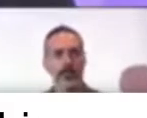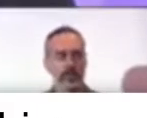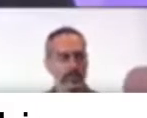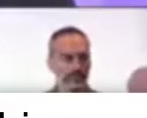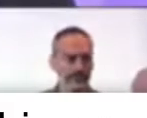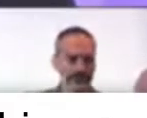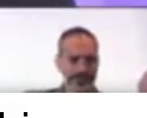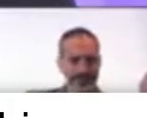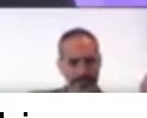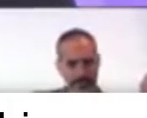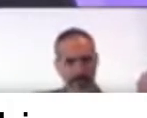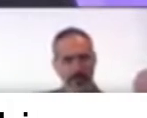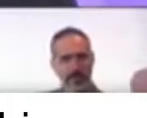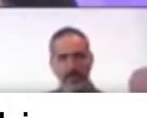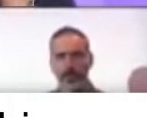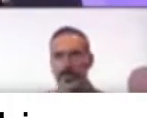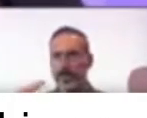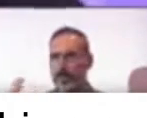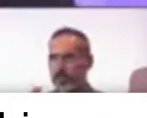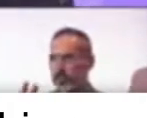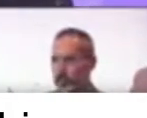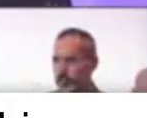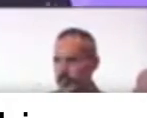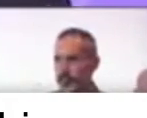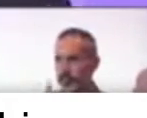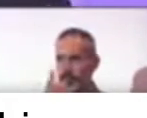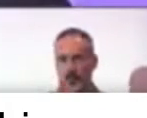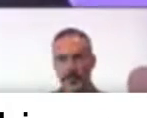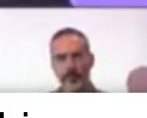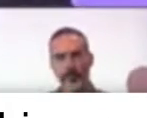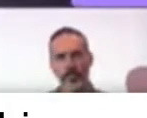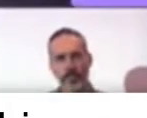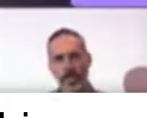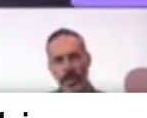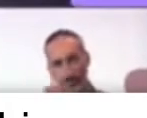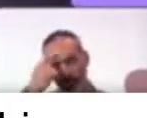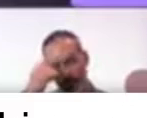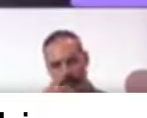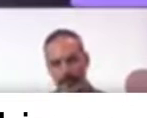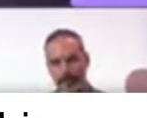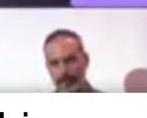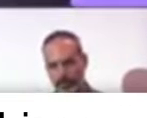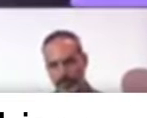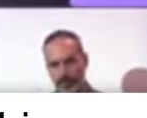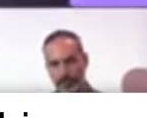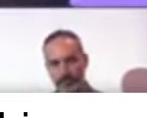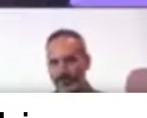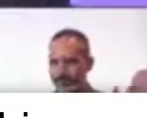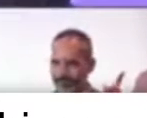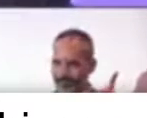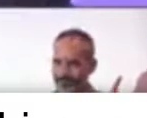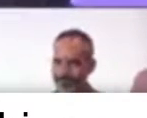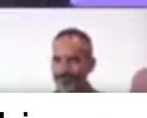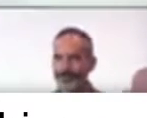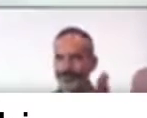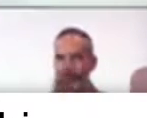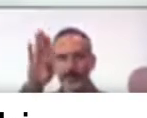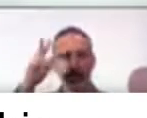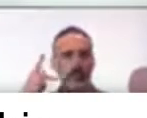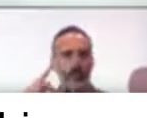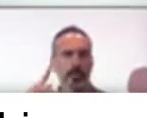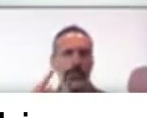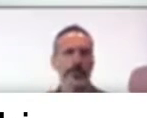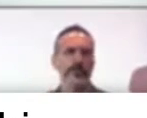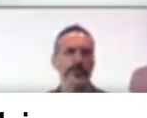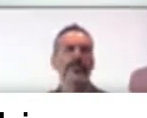es indispensable para seguir corrigiendo el rumbo de Puebla. ¿Pero qué significa que estamos